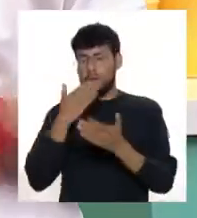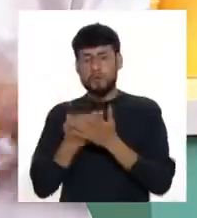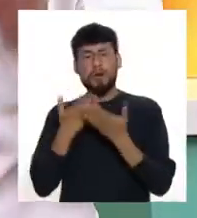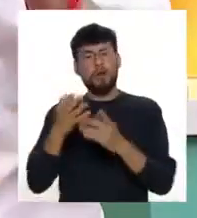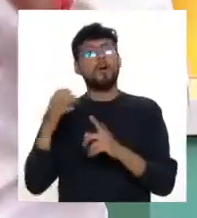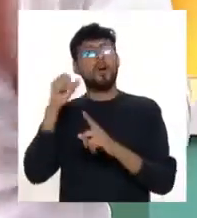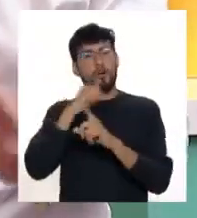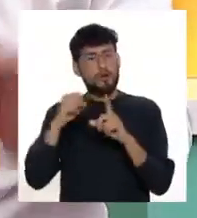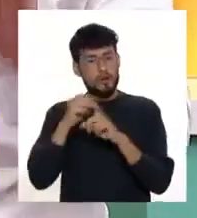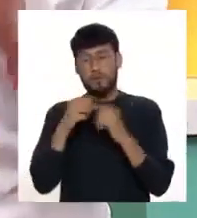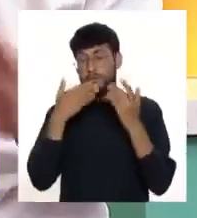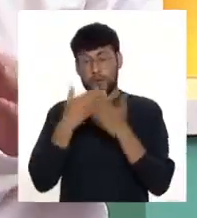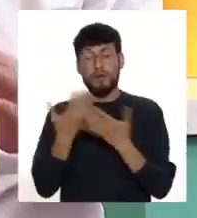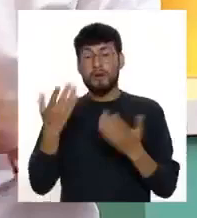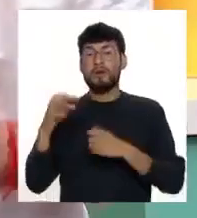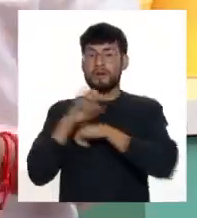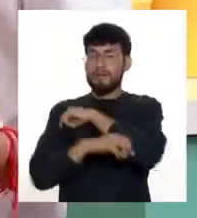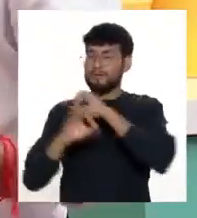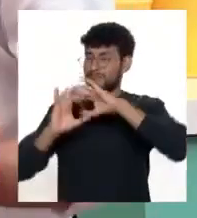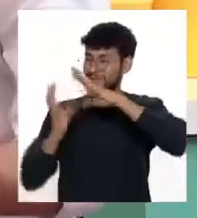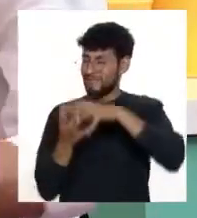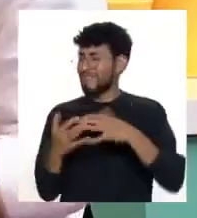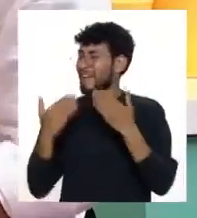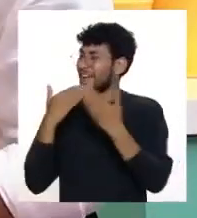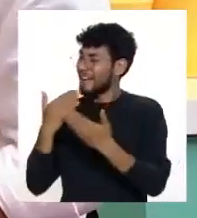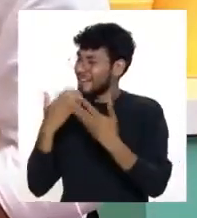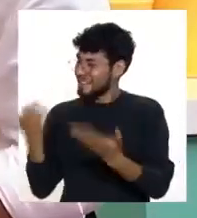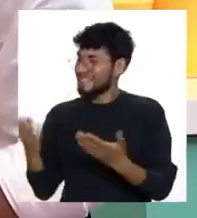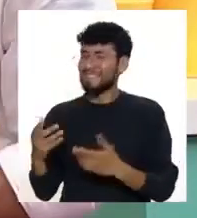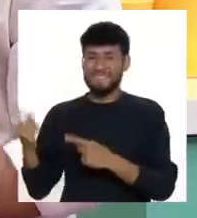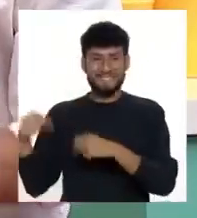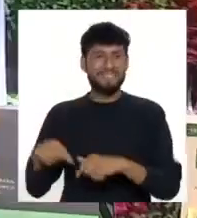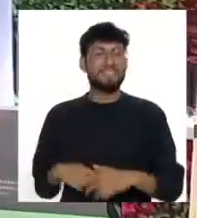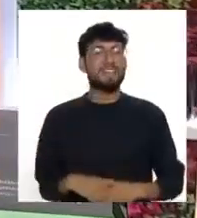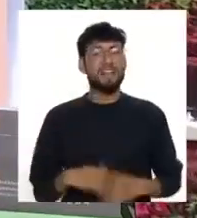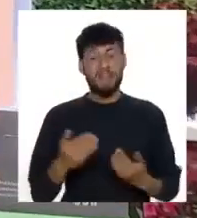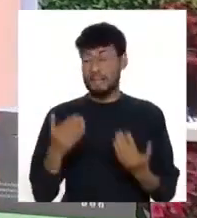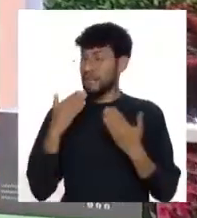a nuestra sociedad le hacen un bien a nuestro planeta Muchísimas gracias